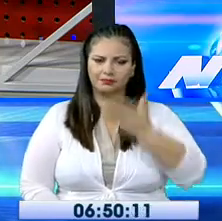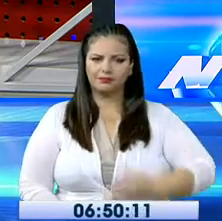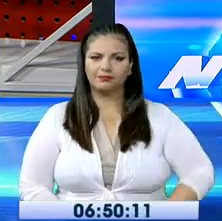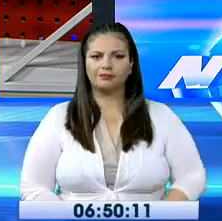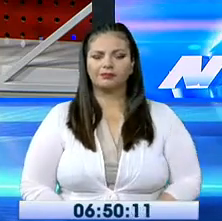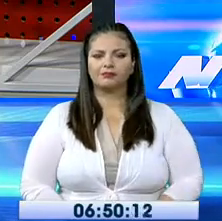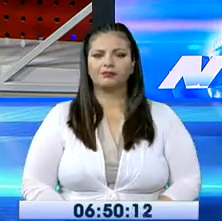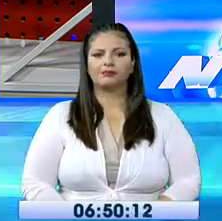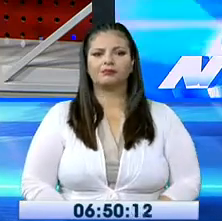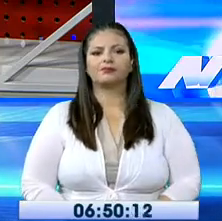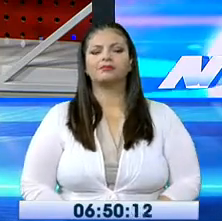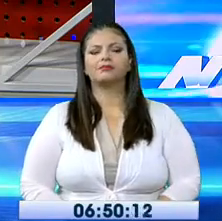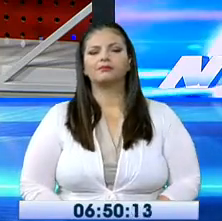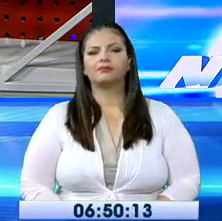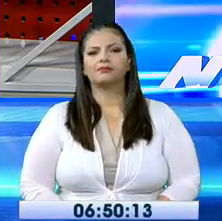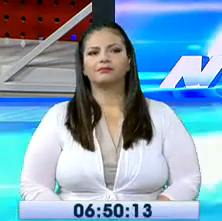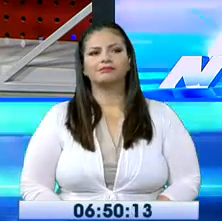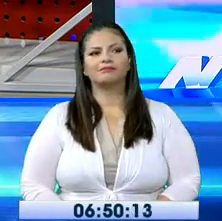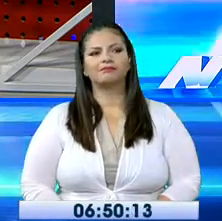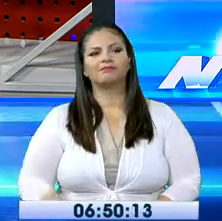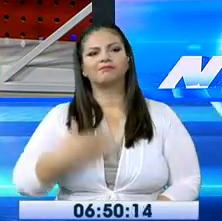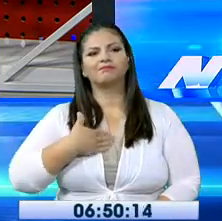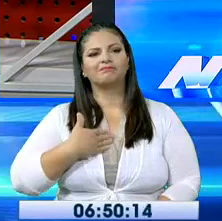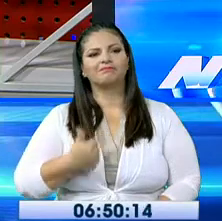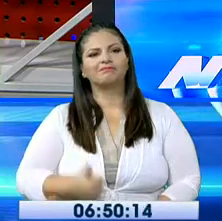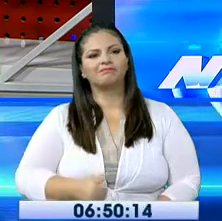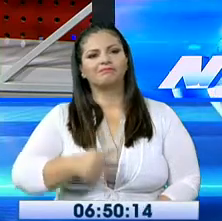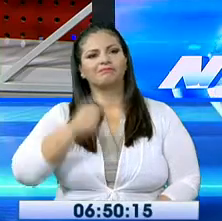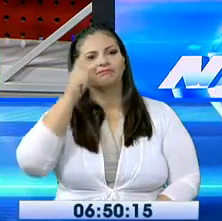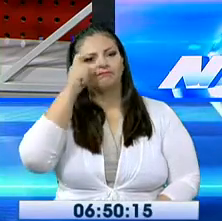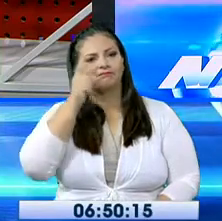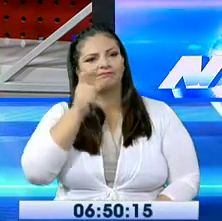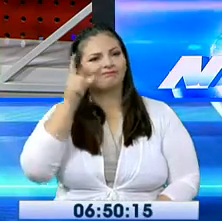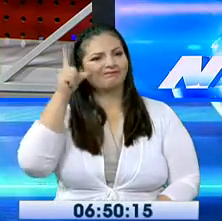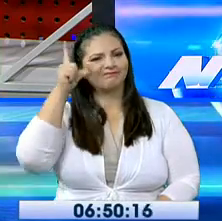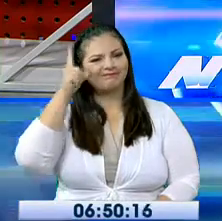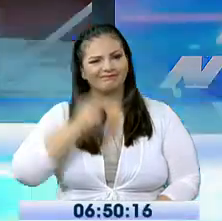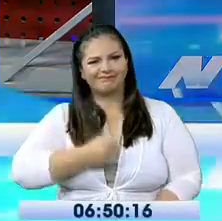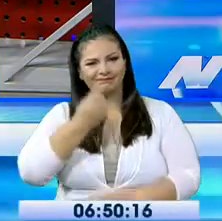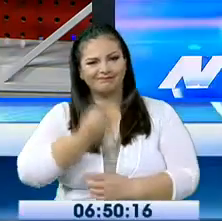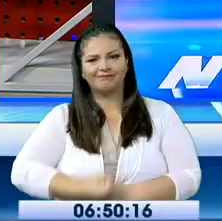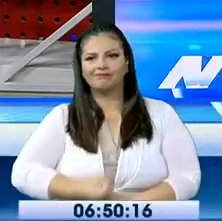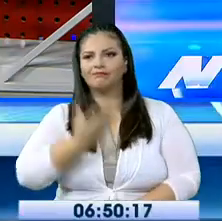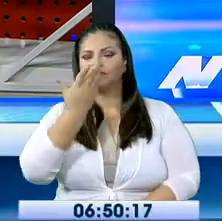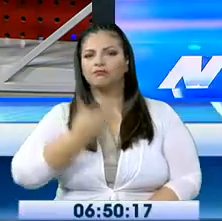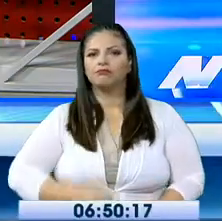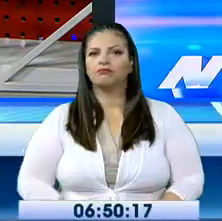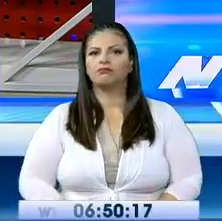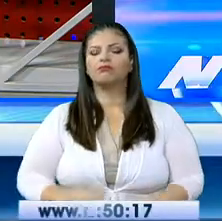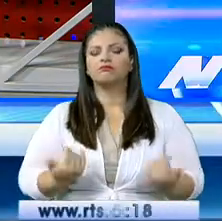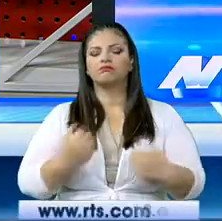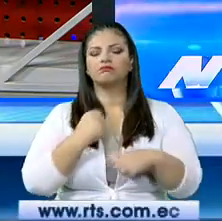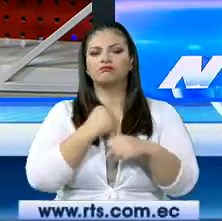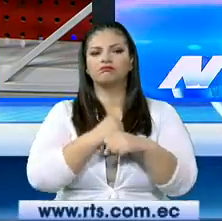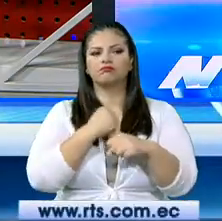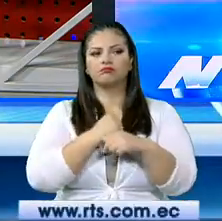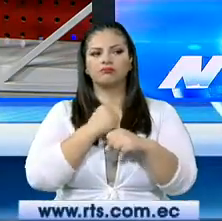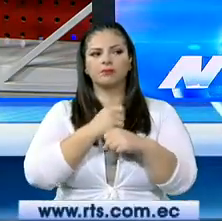Muy buenos días, queridos televidentes. ¿Qué tal? Hugo, Luisa, bendiciones a todos. En nuestra labor diaria